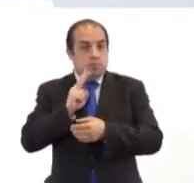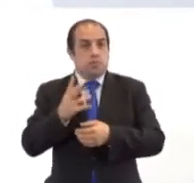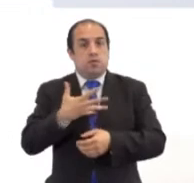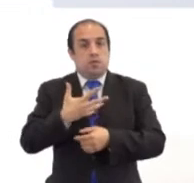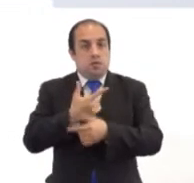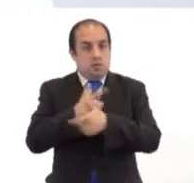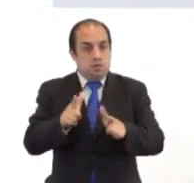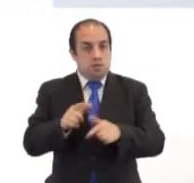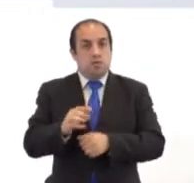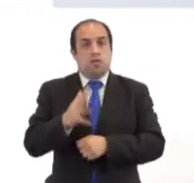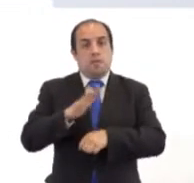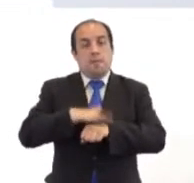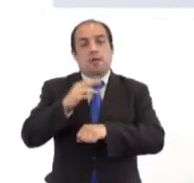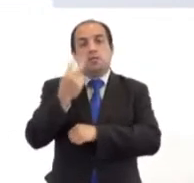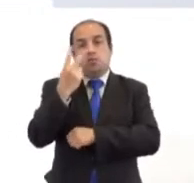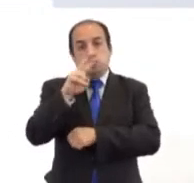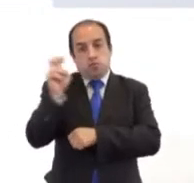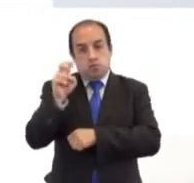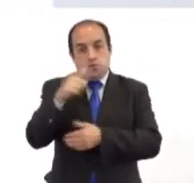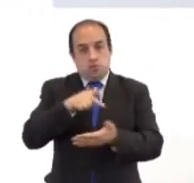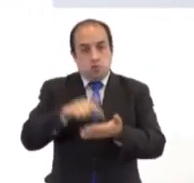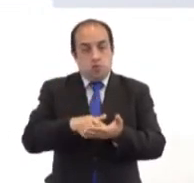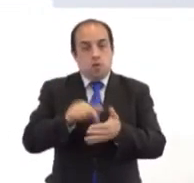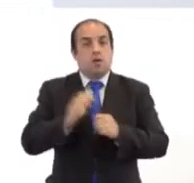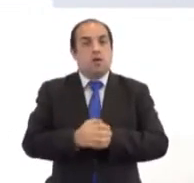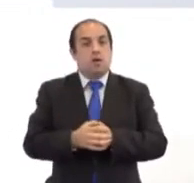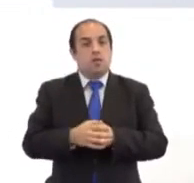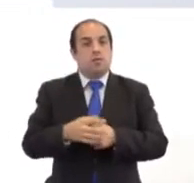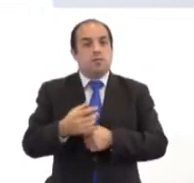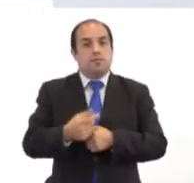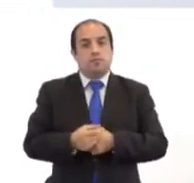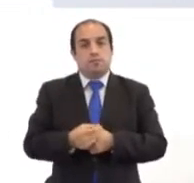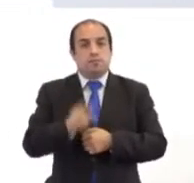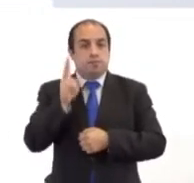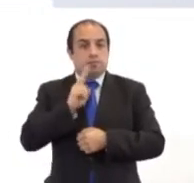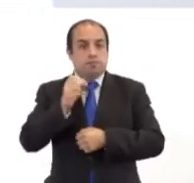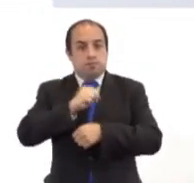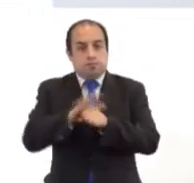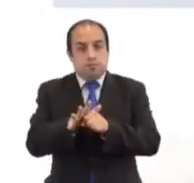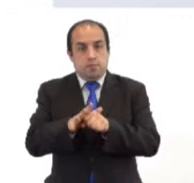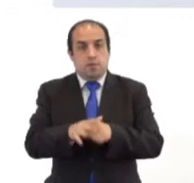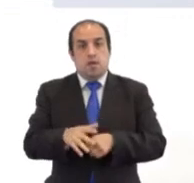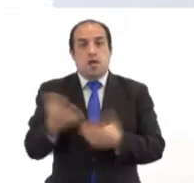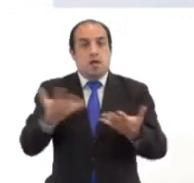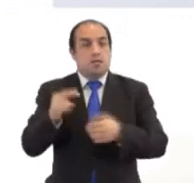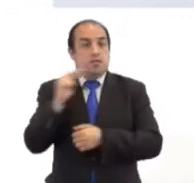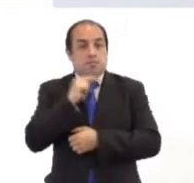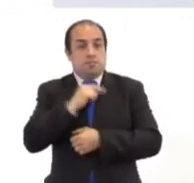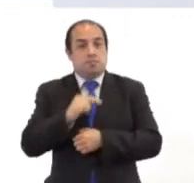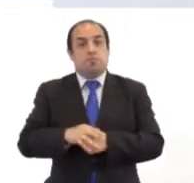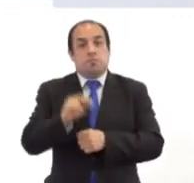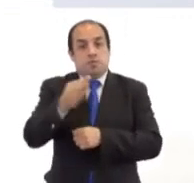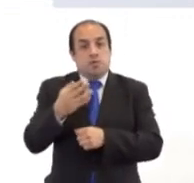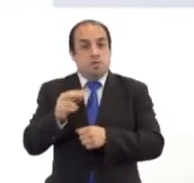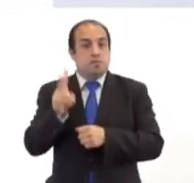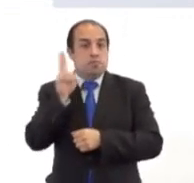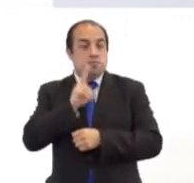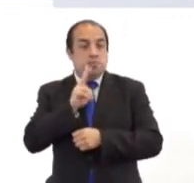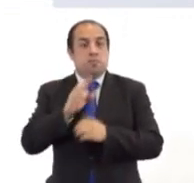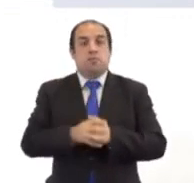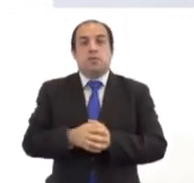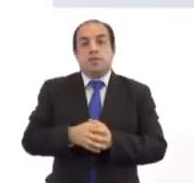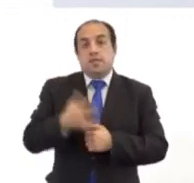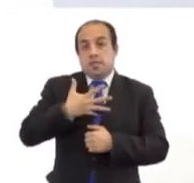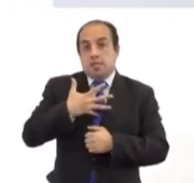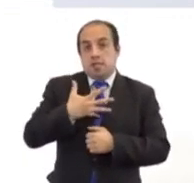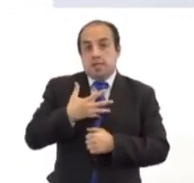de 200 puntos de toma de muestra, las colas no son largas, muy rápidamente reciben ustedes una prueba, y lo más importante es que si somos